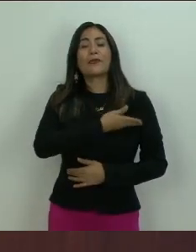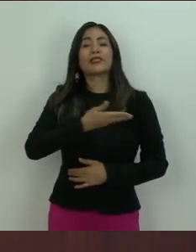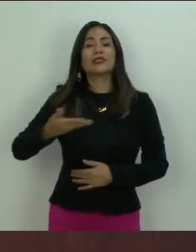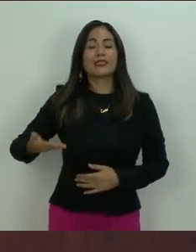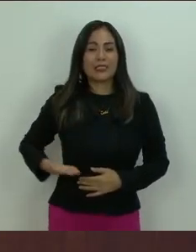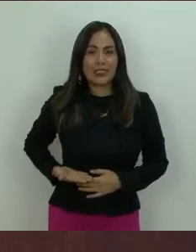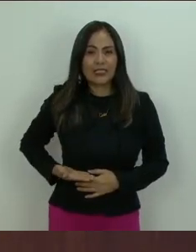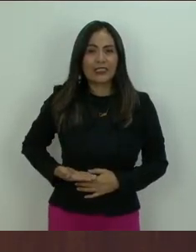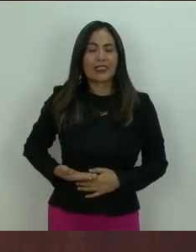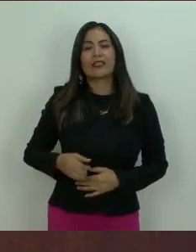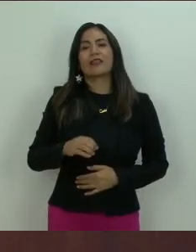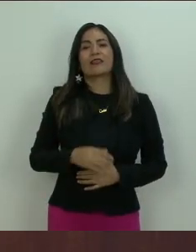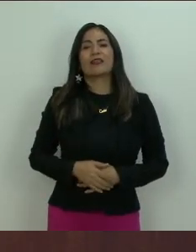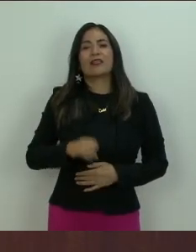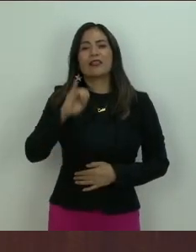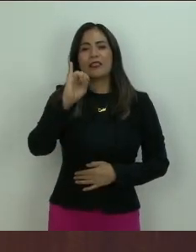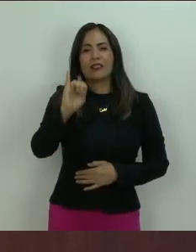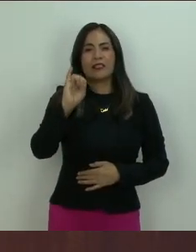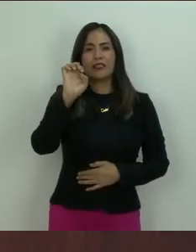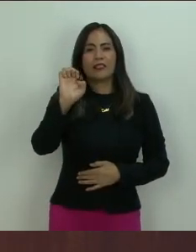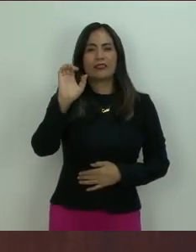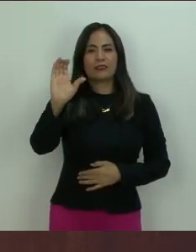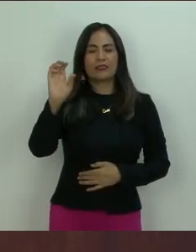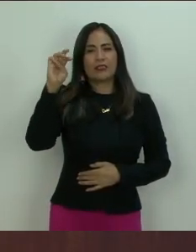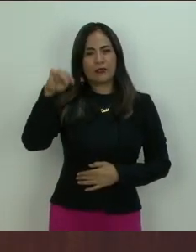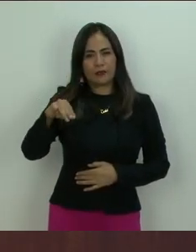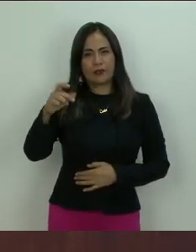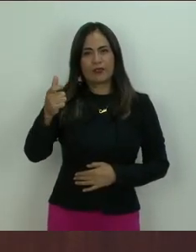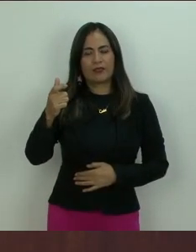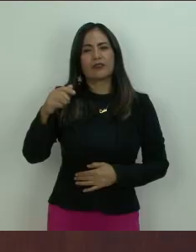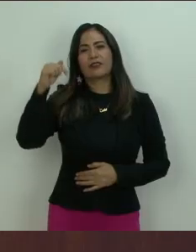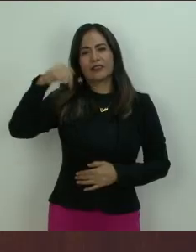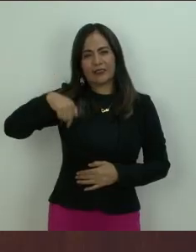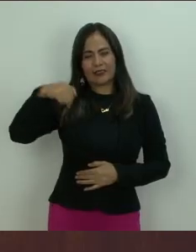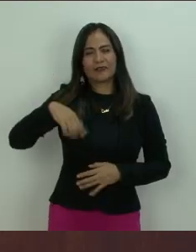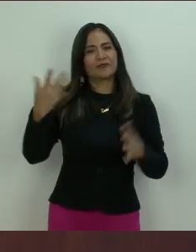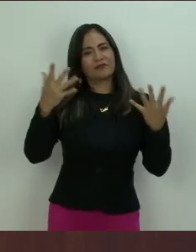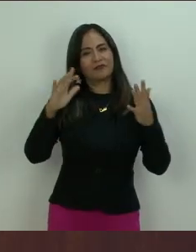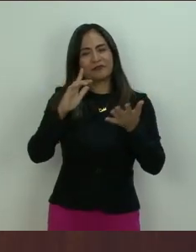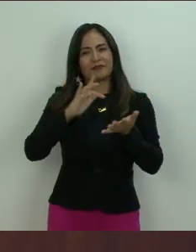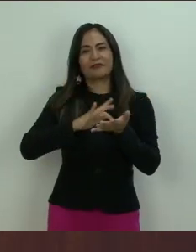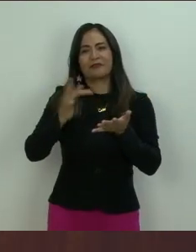presidenta del Instituto Electoral de la Ciudad de México. Muchas gracias por acompañarnos.